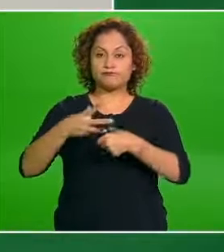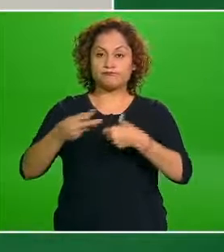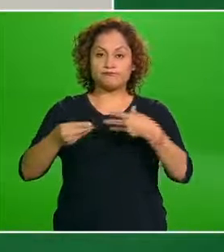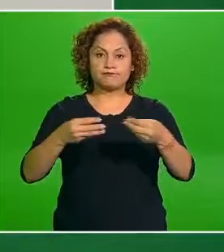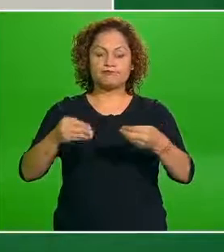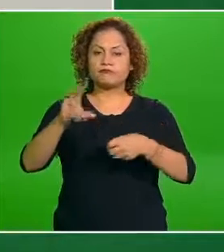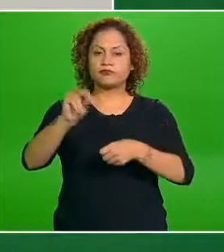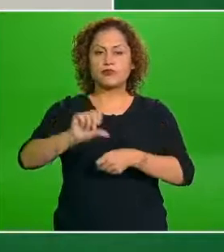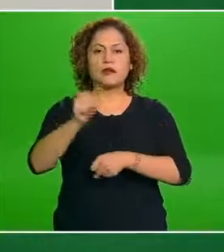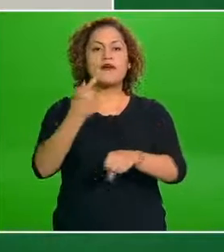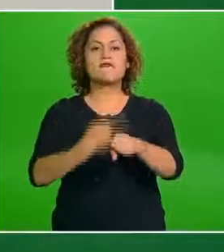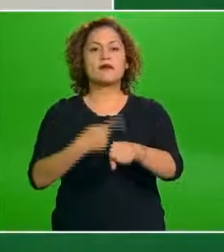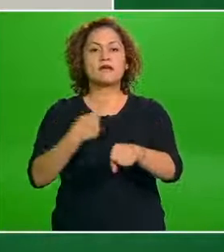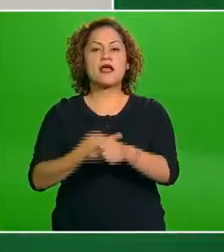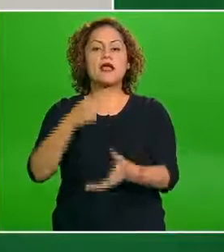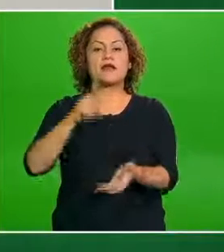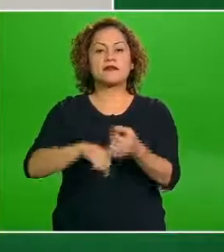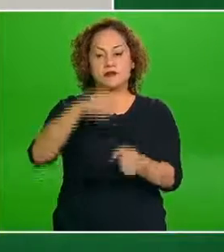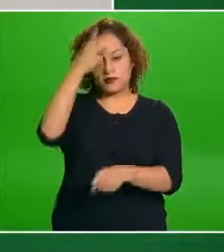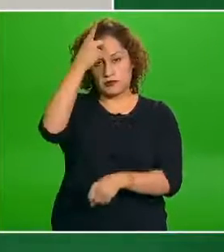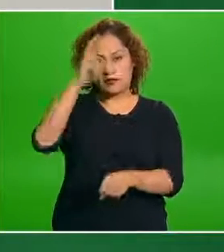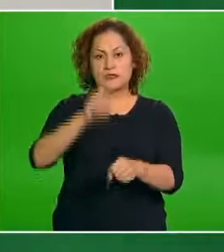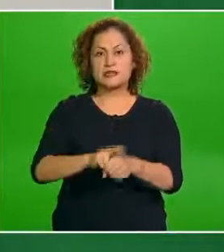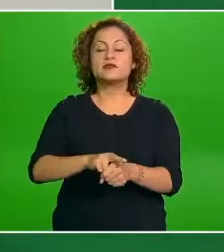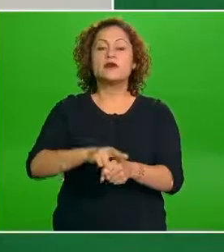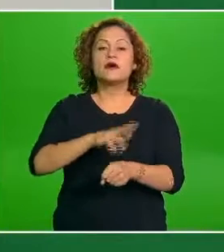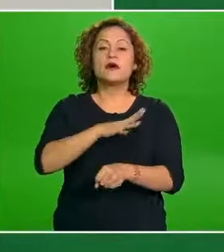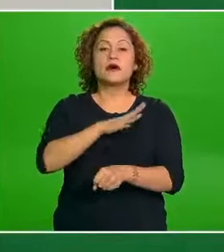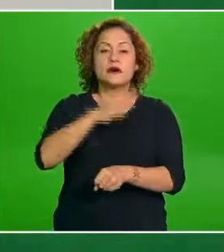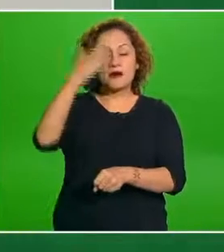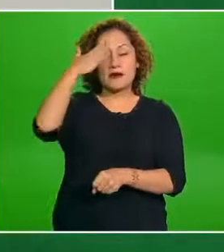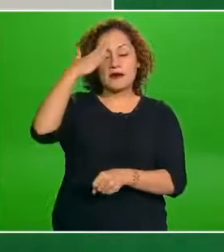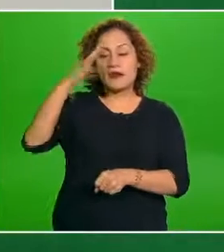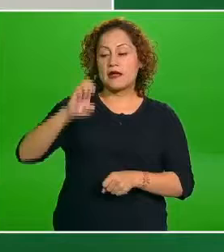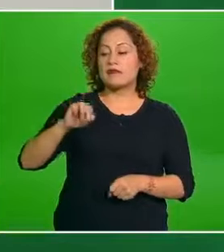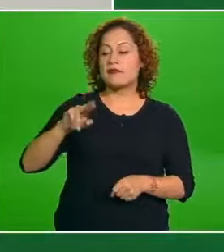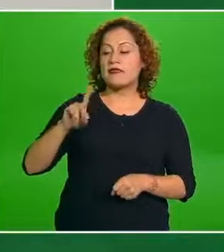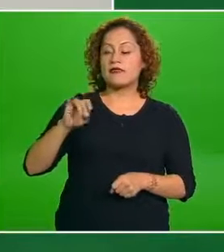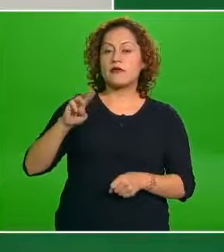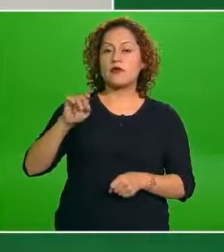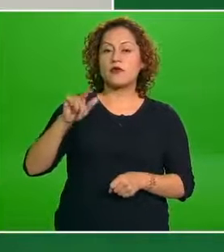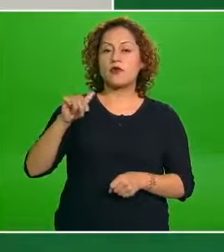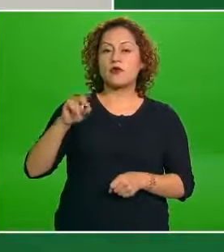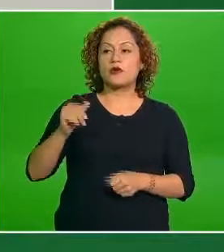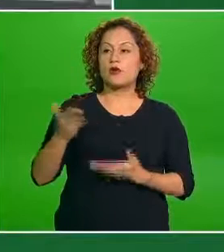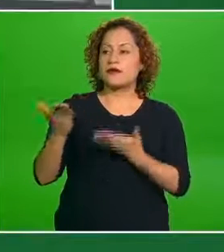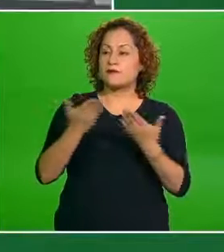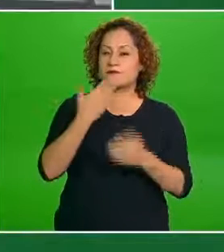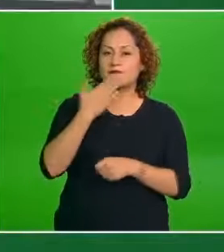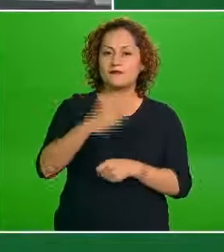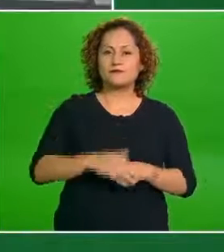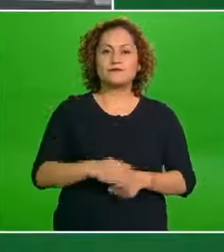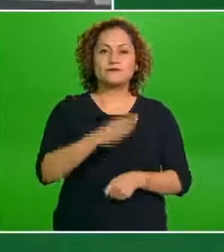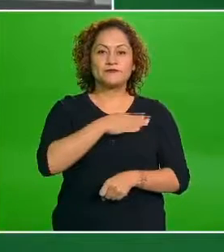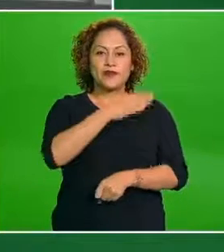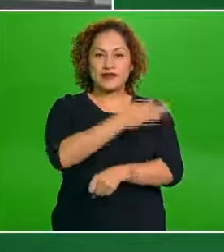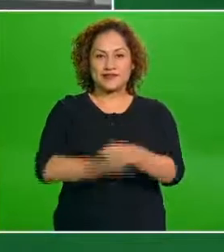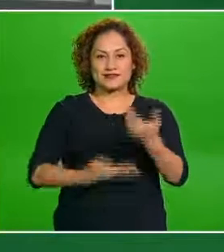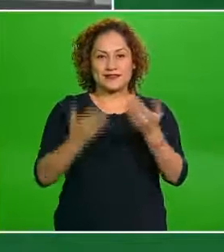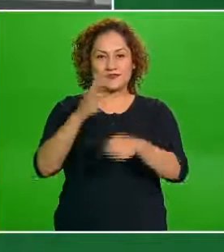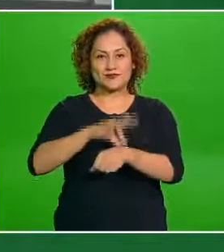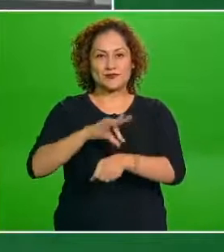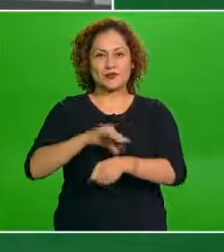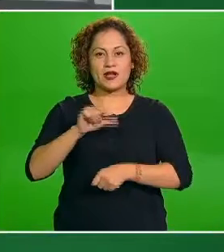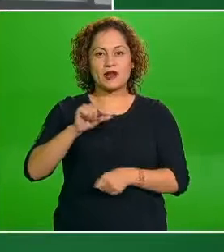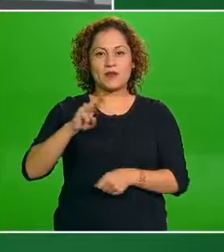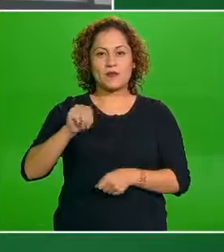en la Dirección General de Epidemiología. Muy buenas tardes, doctora Nucamendi, bienvenida. Buenas tardes, doctora Mía. Buenas